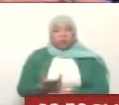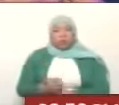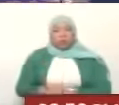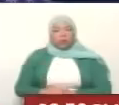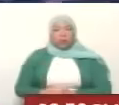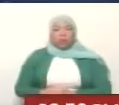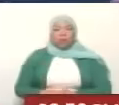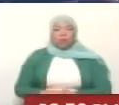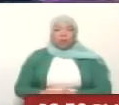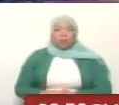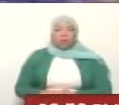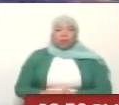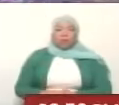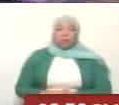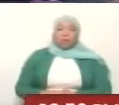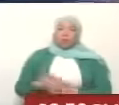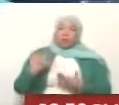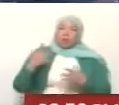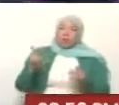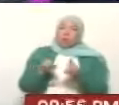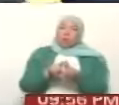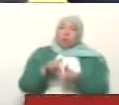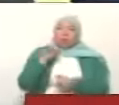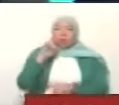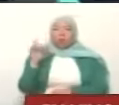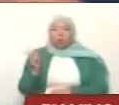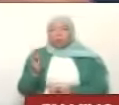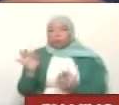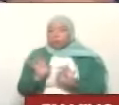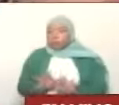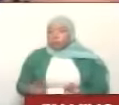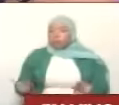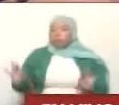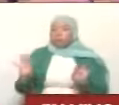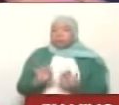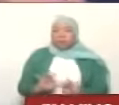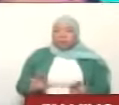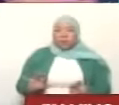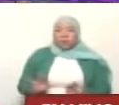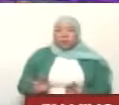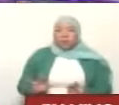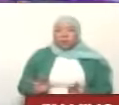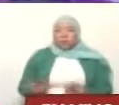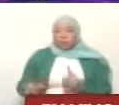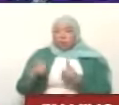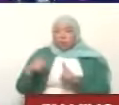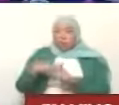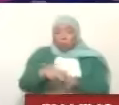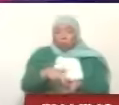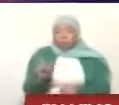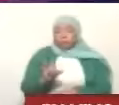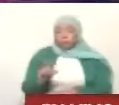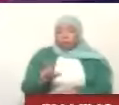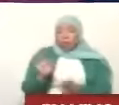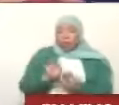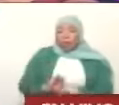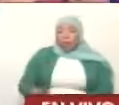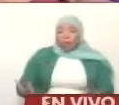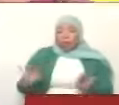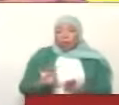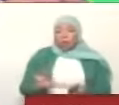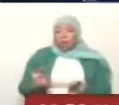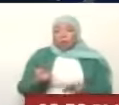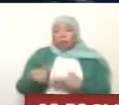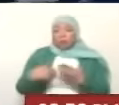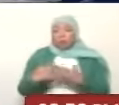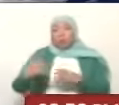No es nada como el chiste del borracho. No hay nada. Chantaje no somos nada. Presidente, se lo transmití